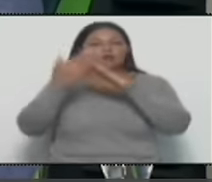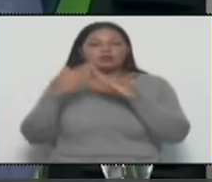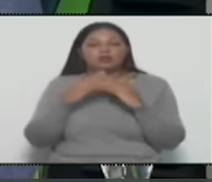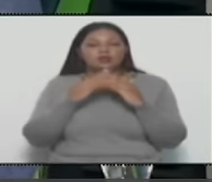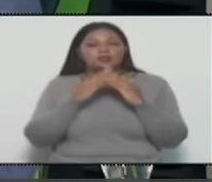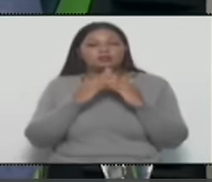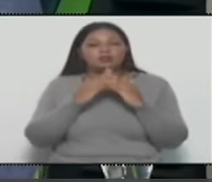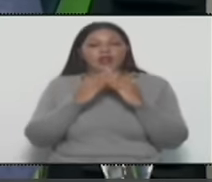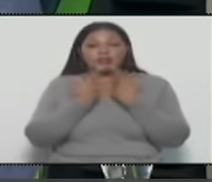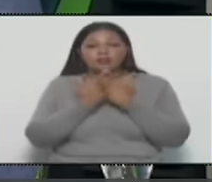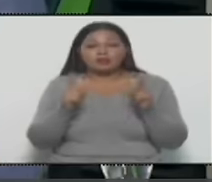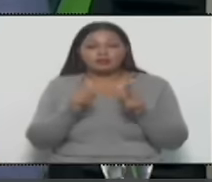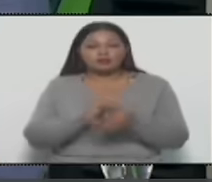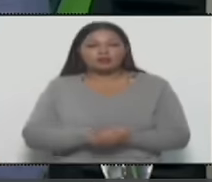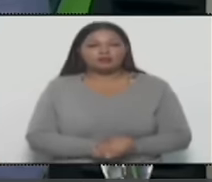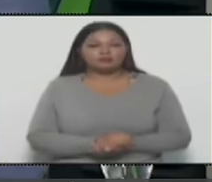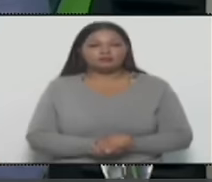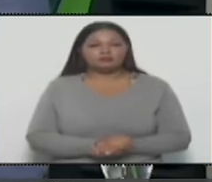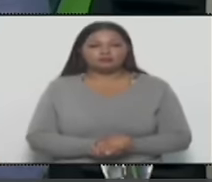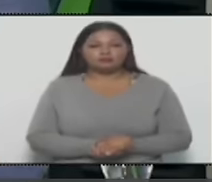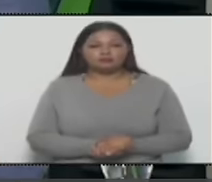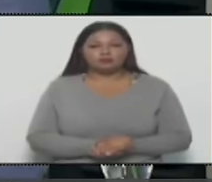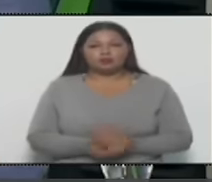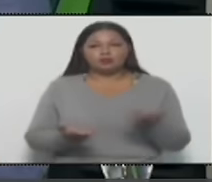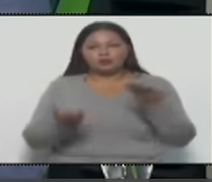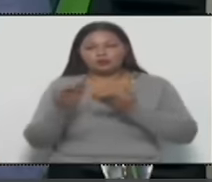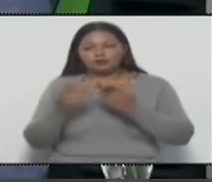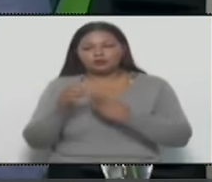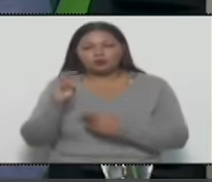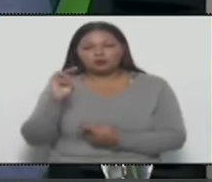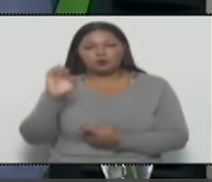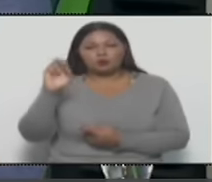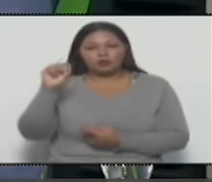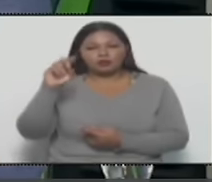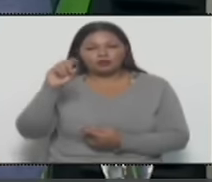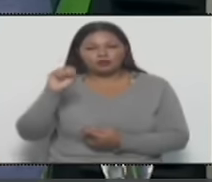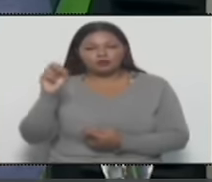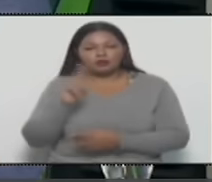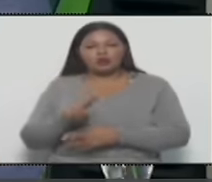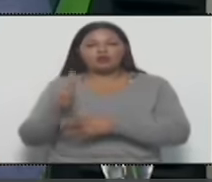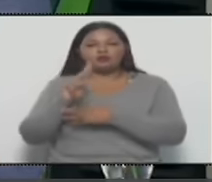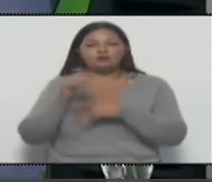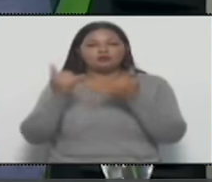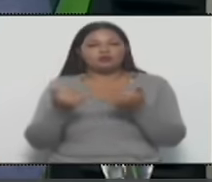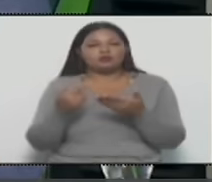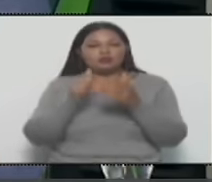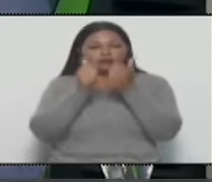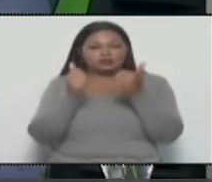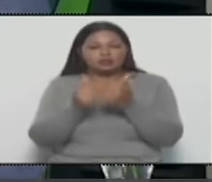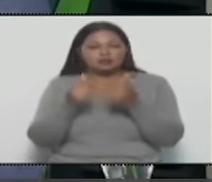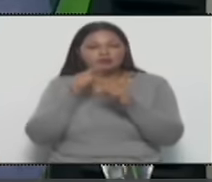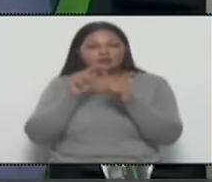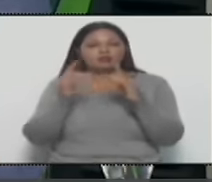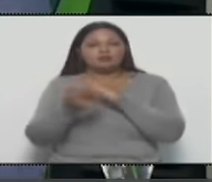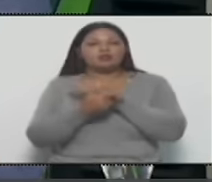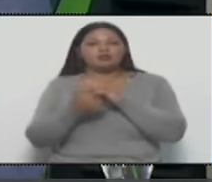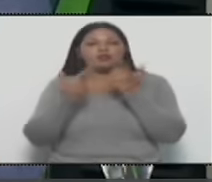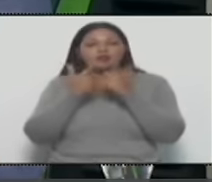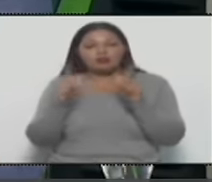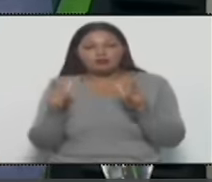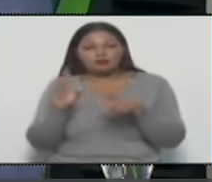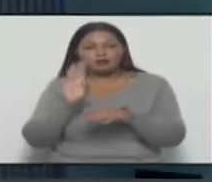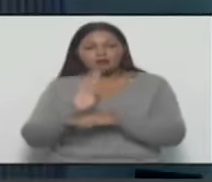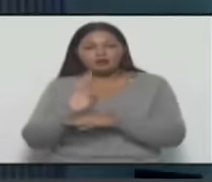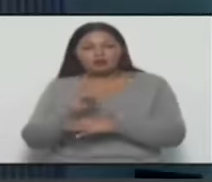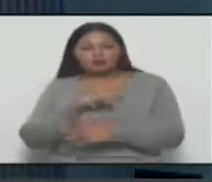en comparación con Windows. Entonces, lo que tenemos que seguir impulsando es el uso de los sistemas operativos en tecnologías libres y para